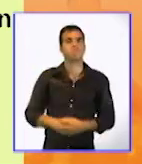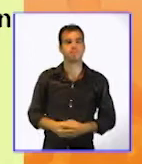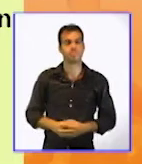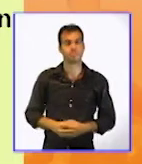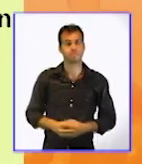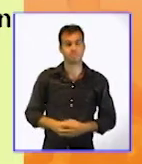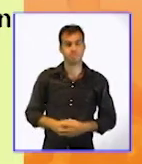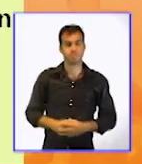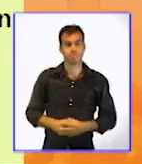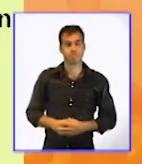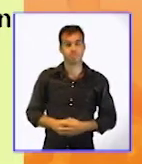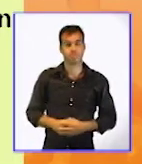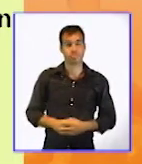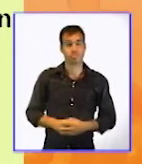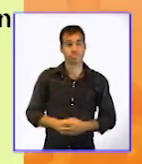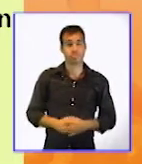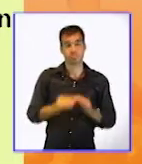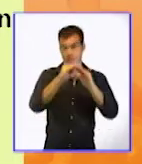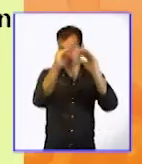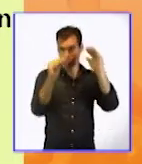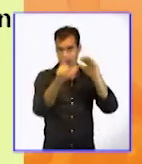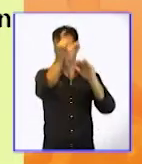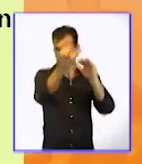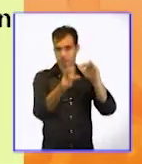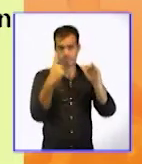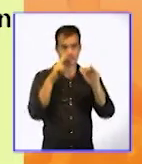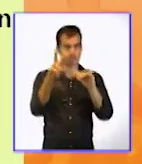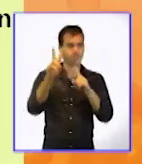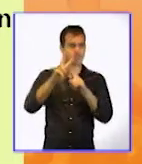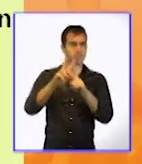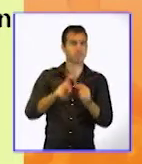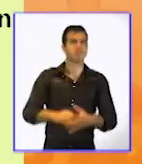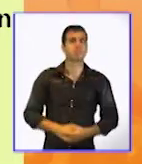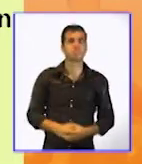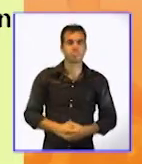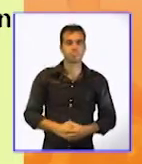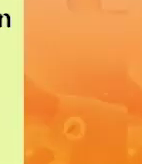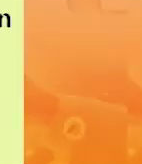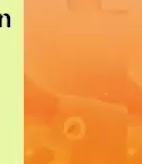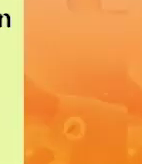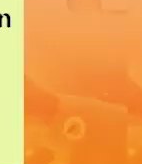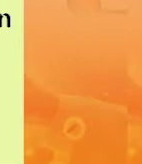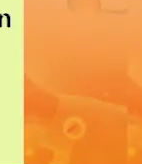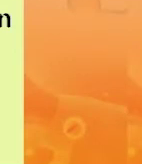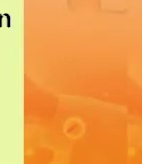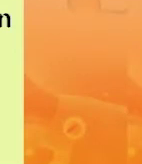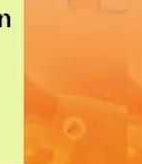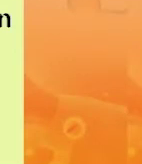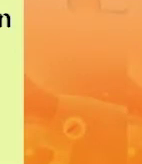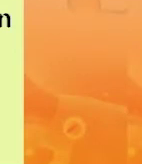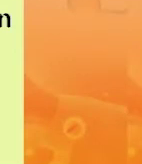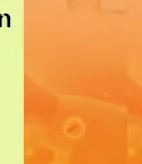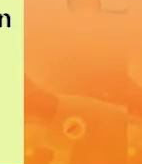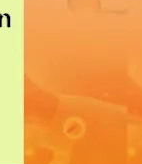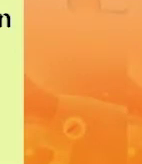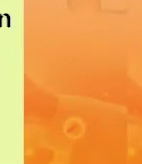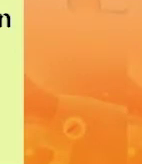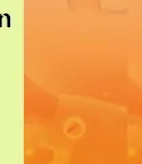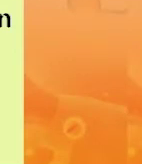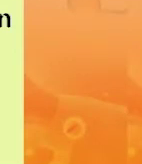de los productos, para decirlo en términos químicos, sobre la concentración de los reaccionantes. Y así